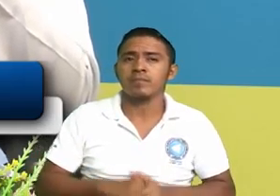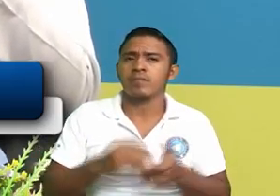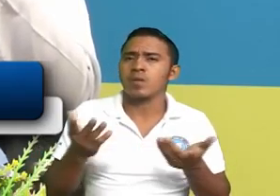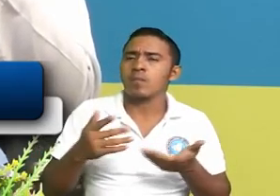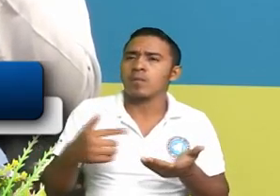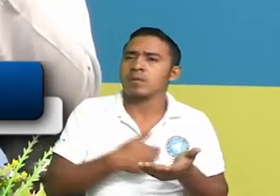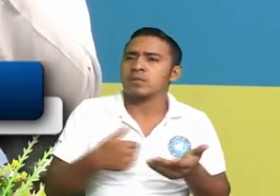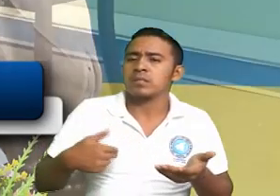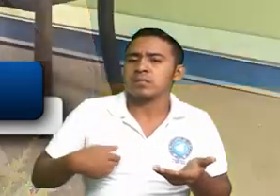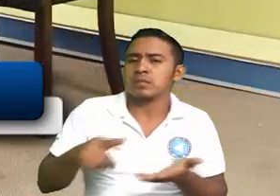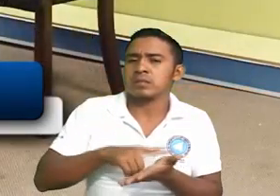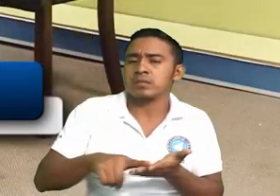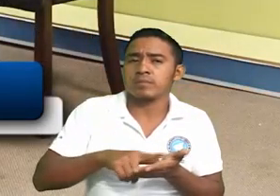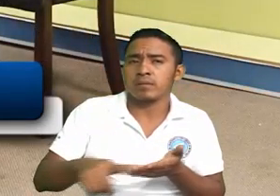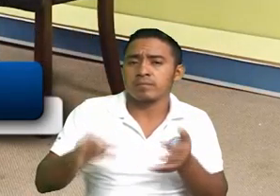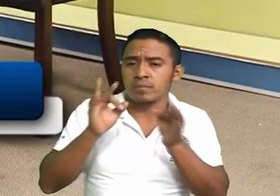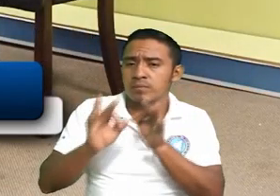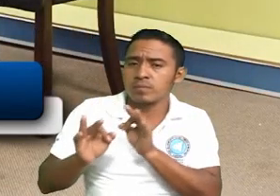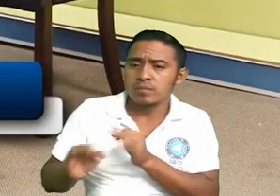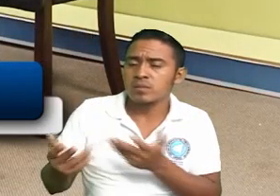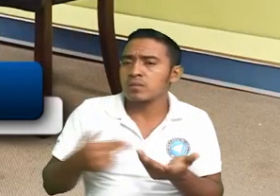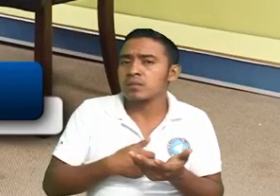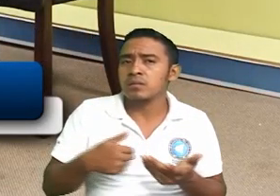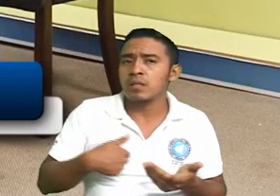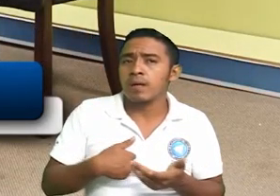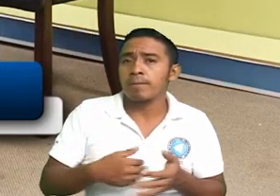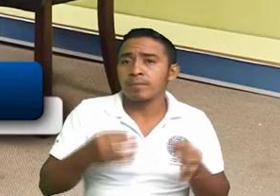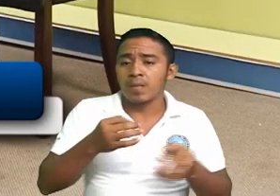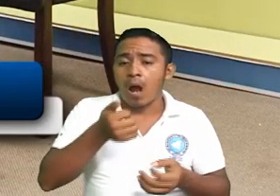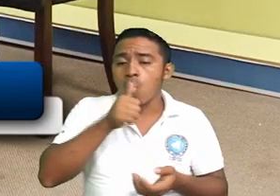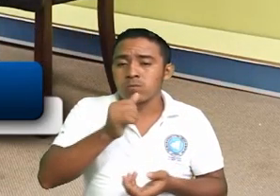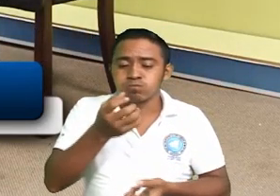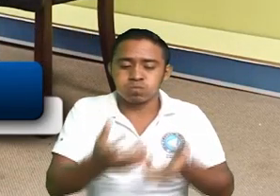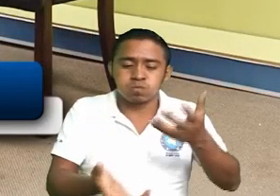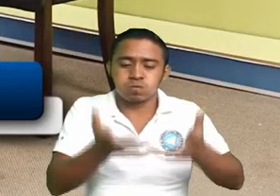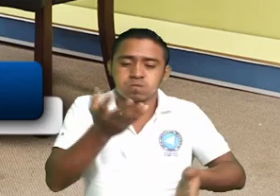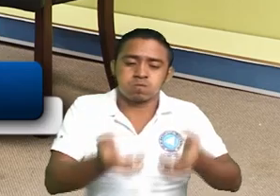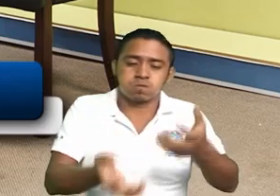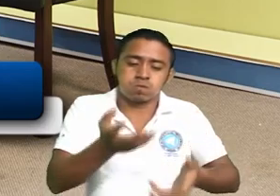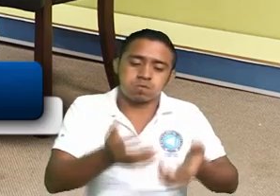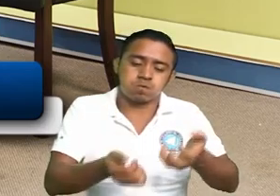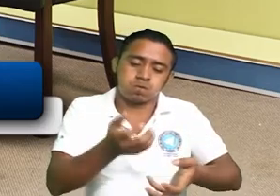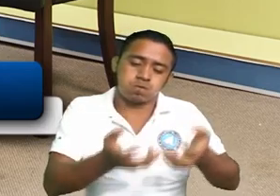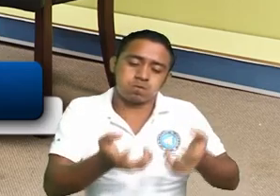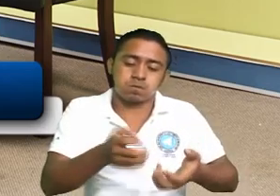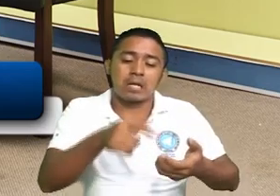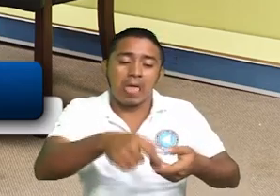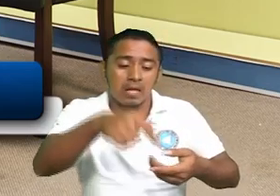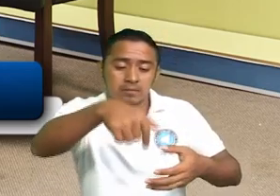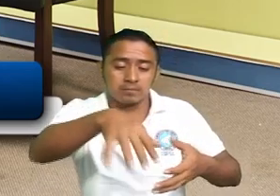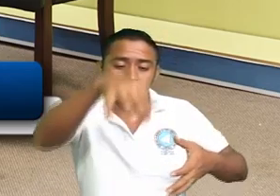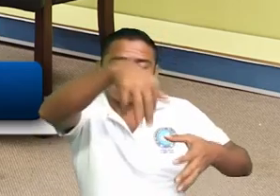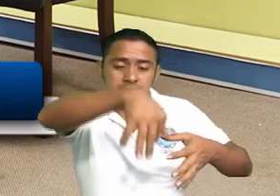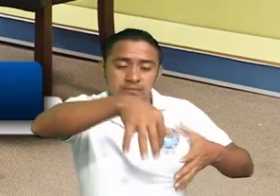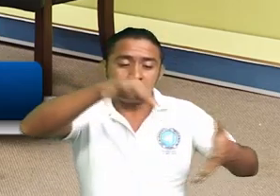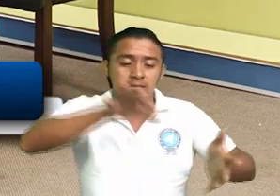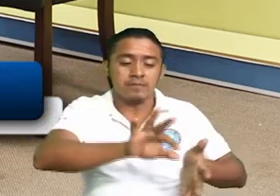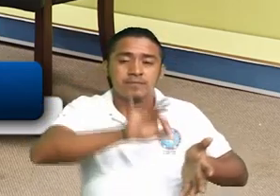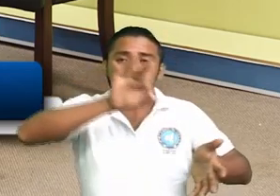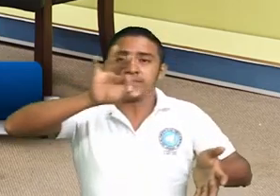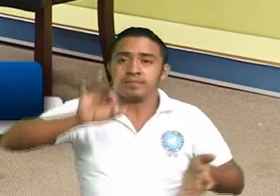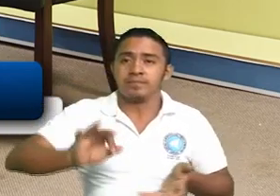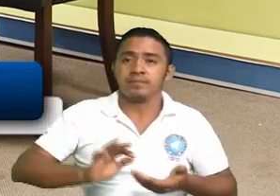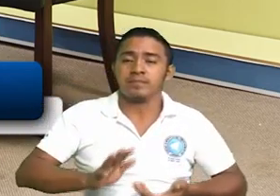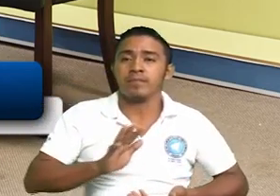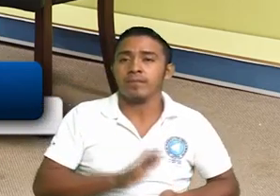se recolecta la leche debe de ser un recipiente estéril que solo se utilice para eso. Uh-huh. Y la refrigeradora donde se guarde debe de estar también